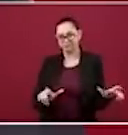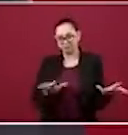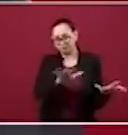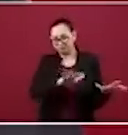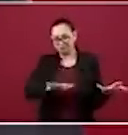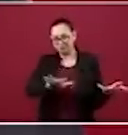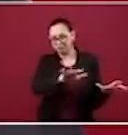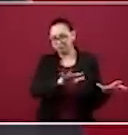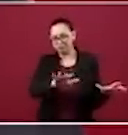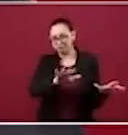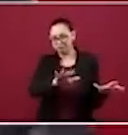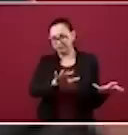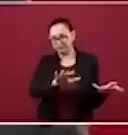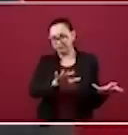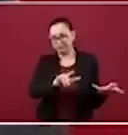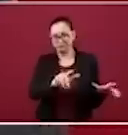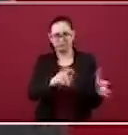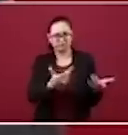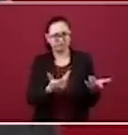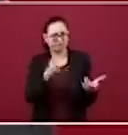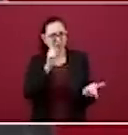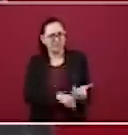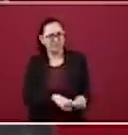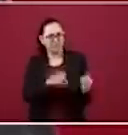sección del mismo archivo.